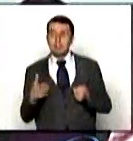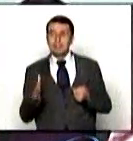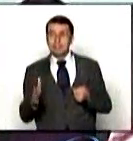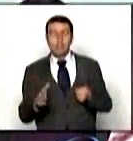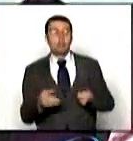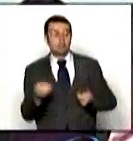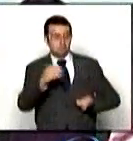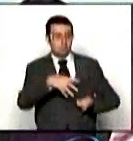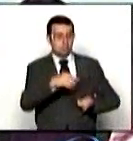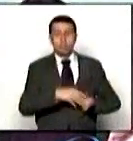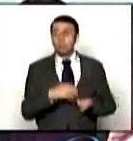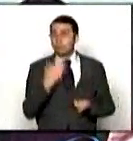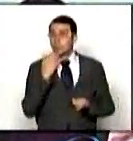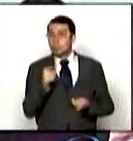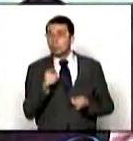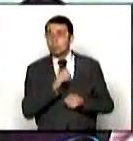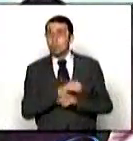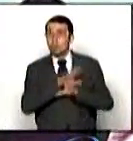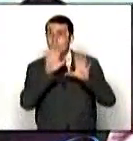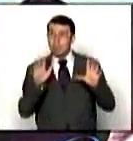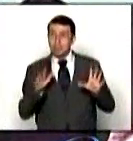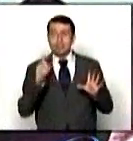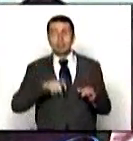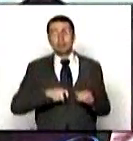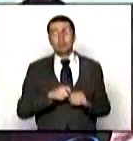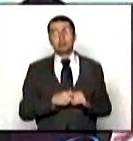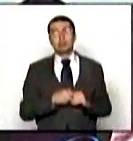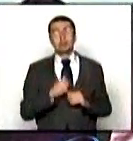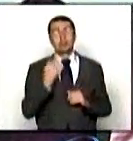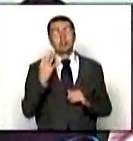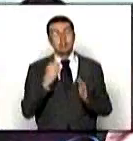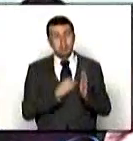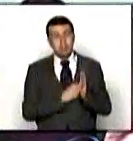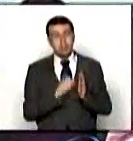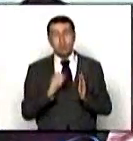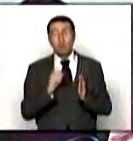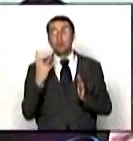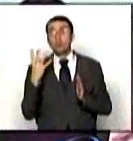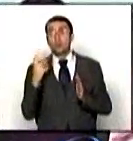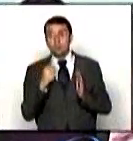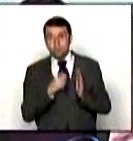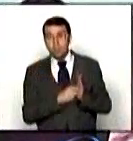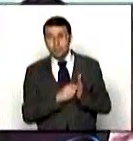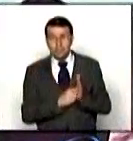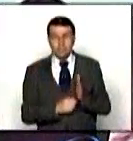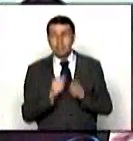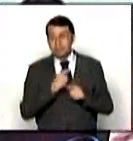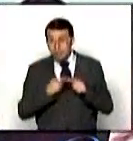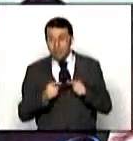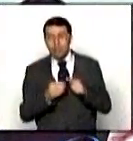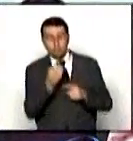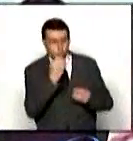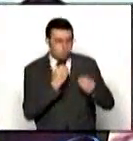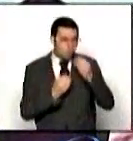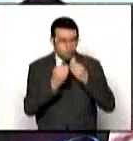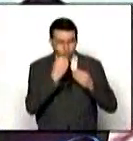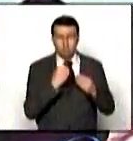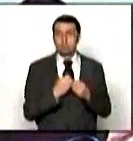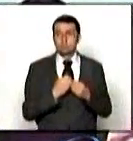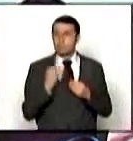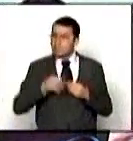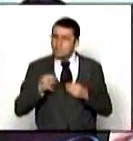niños tienen que desayunar por lo menos 3 a 4 o 5 veces a la semana una buena cantidad de proteína, y que tenga que ver siempre con pescado. O